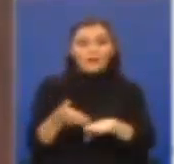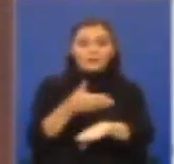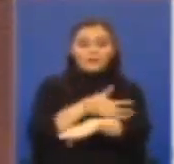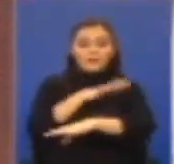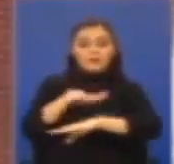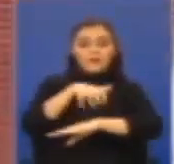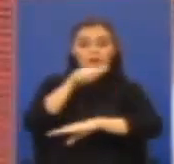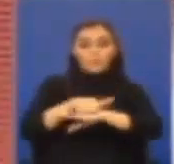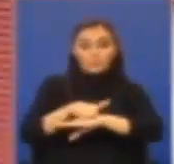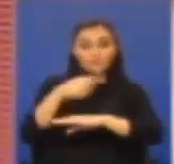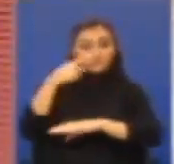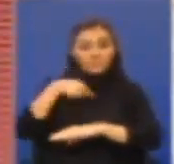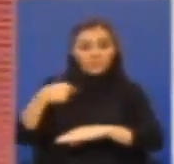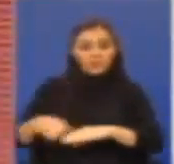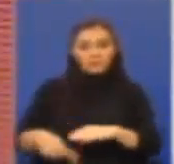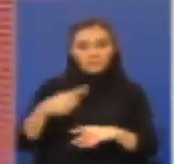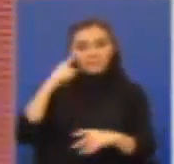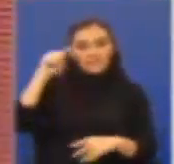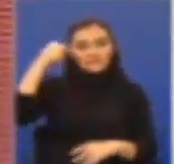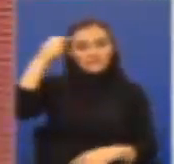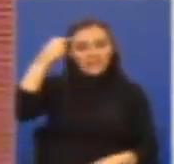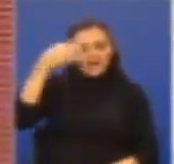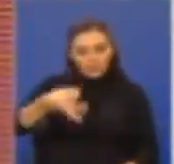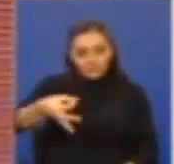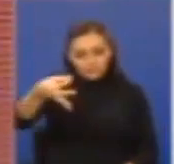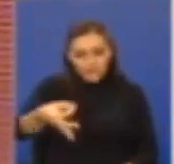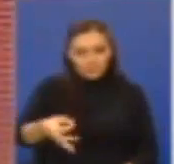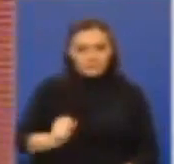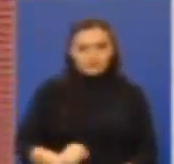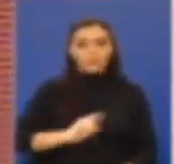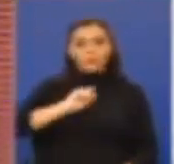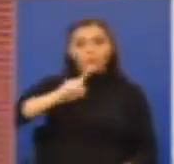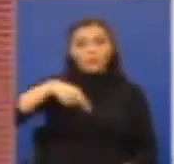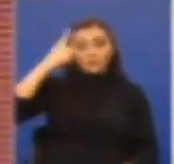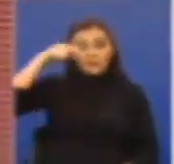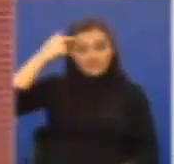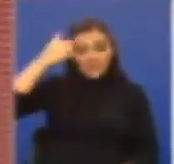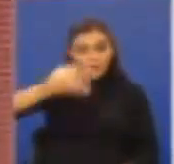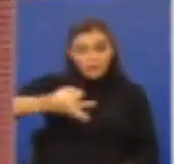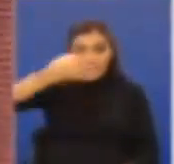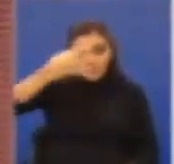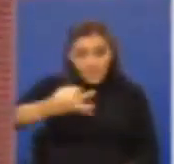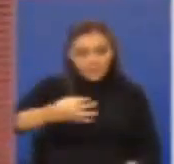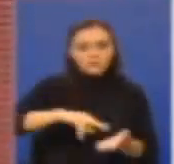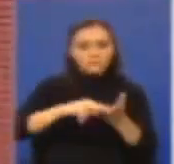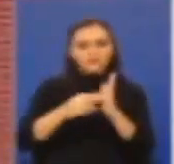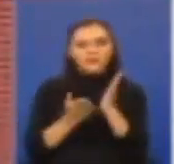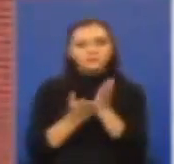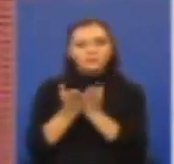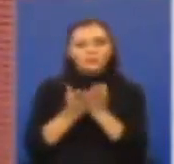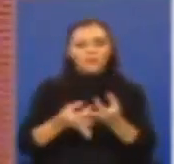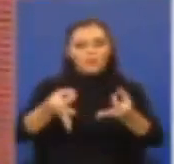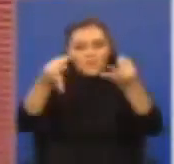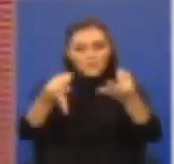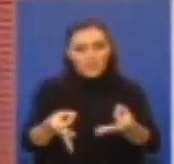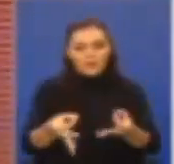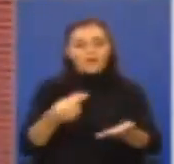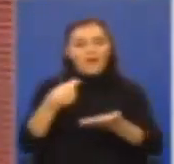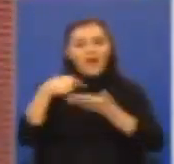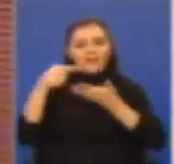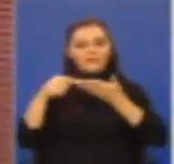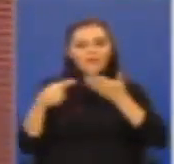ministro chino, es un Estado eficiente. Y para ser un Estado, tener un Estado eficiente, debemos tener servidores públicos altamente